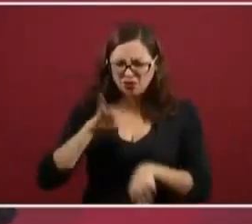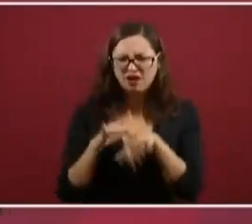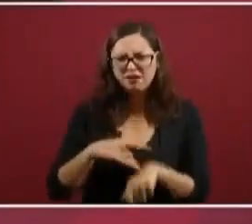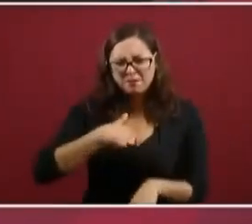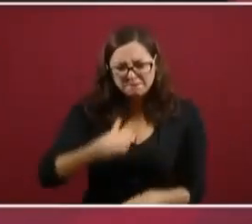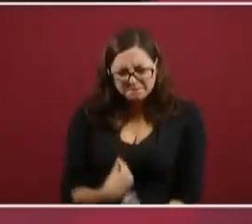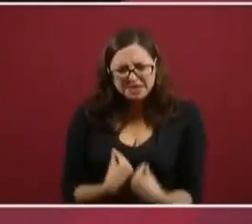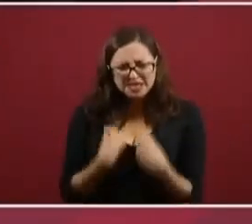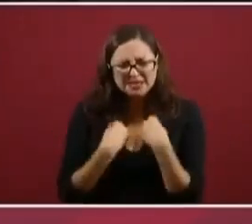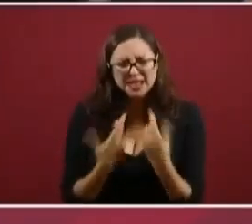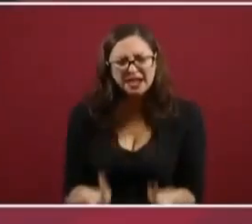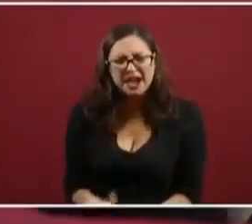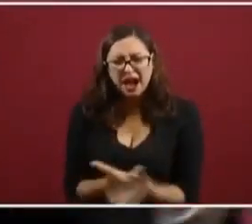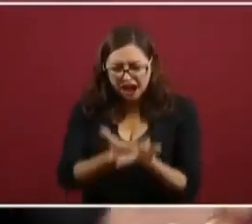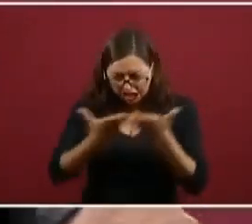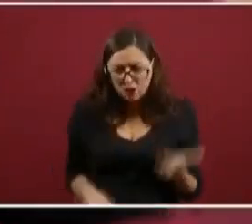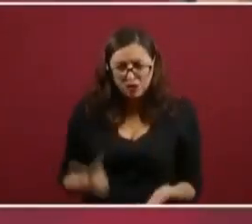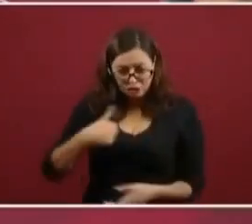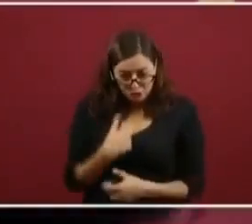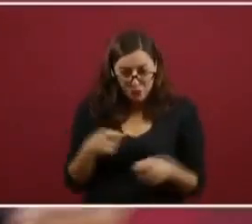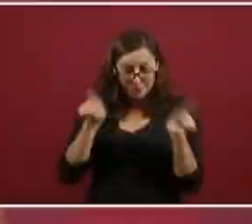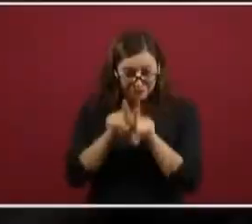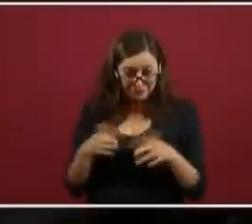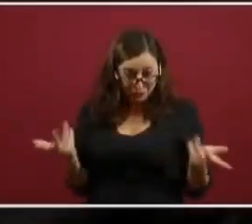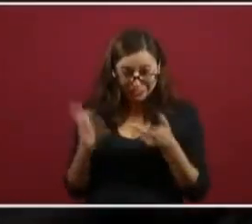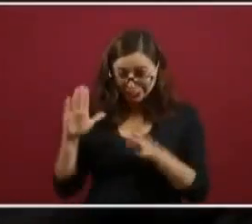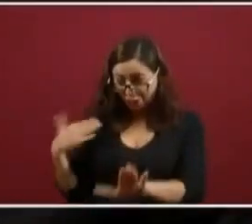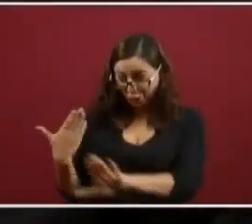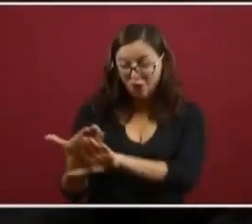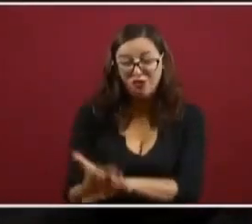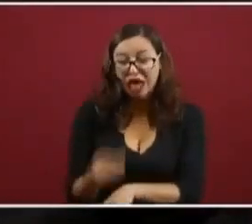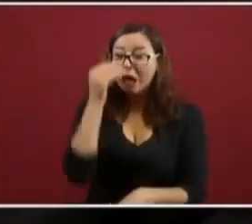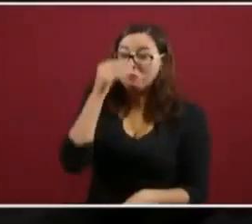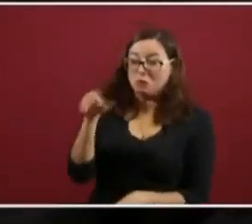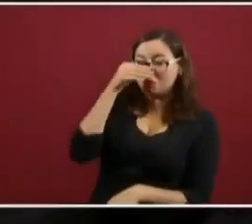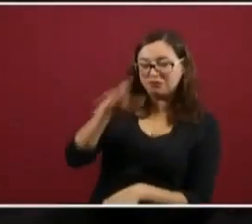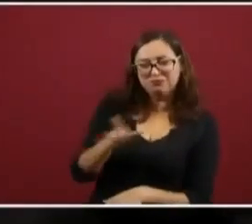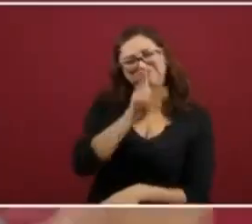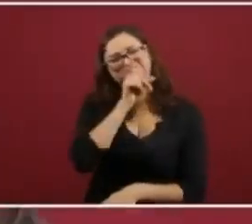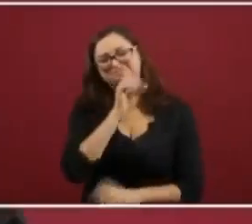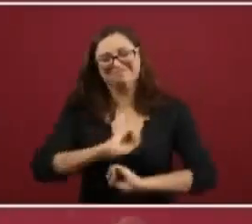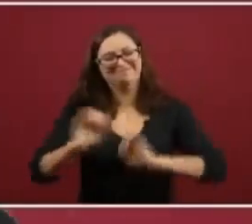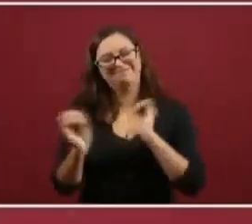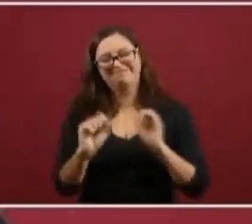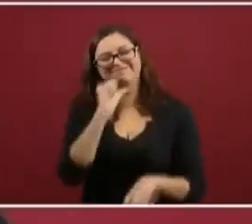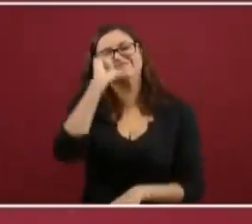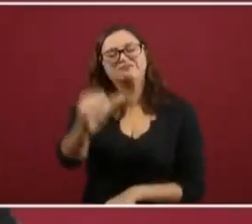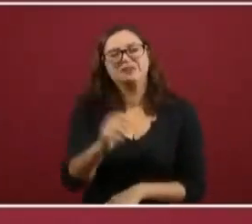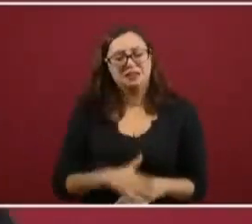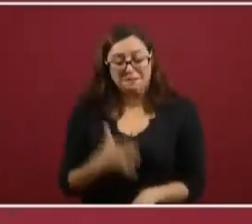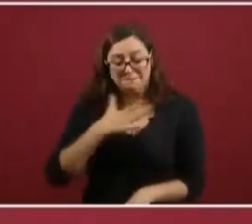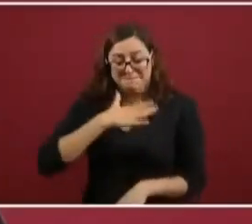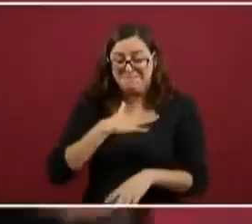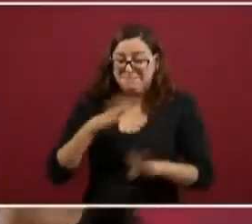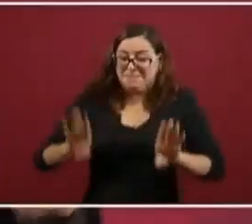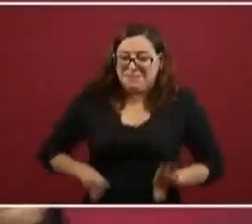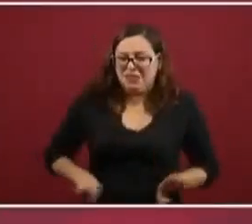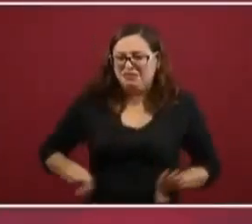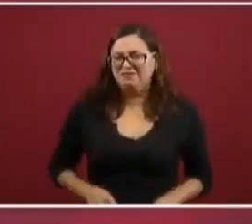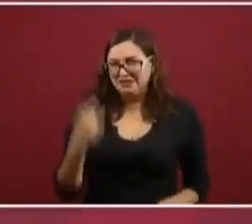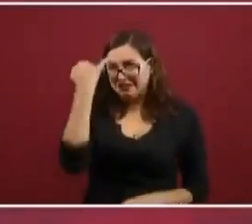opositor cómo voy yo a permitir eso no Además es un asunto de principios de